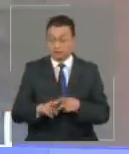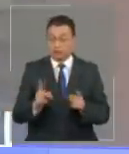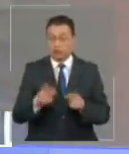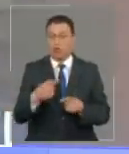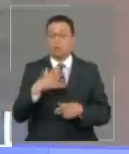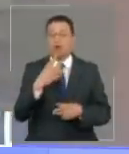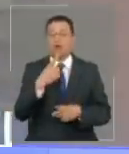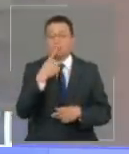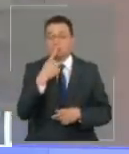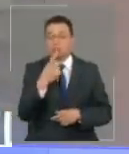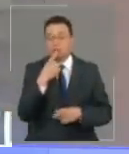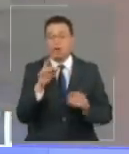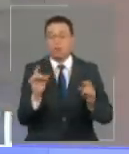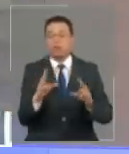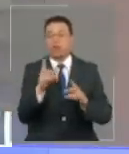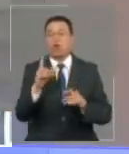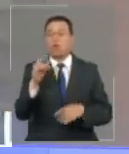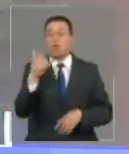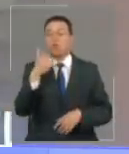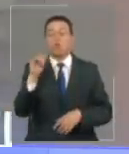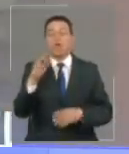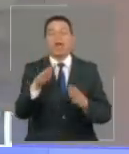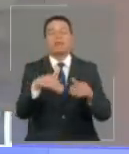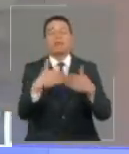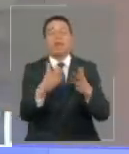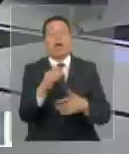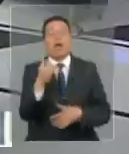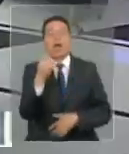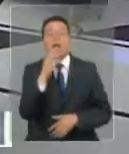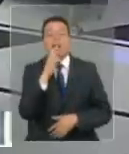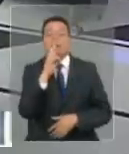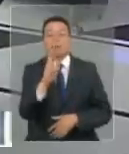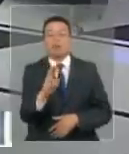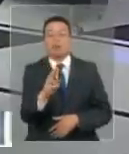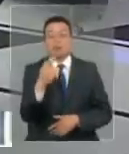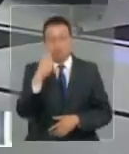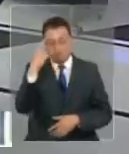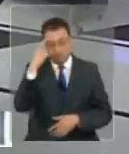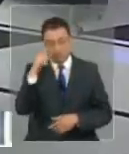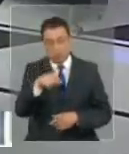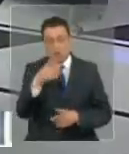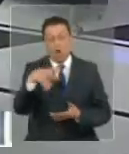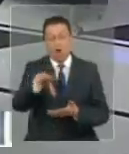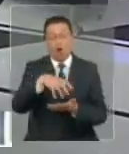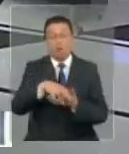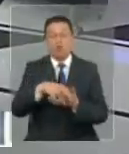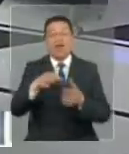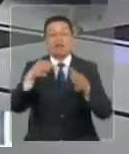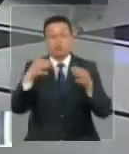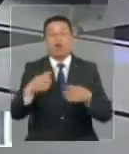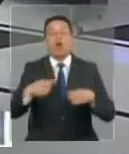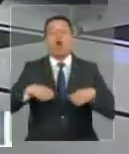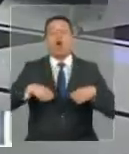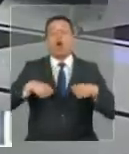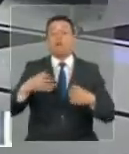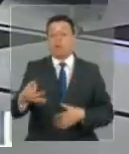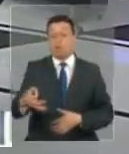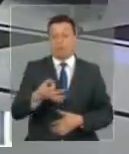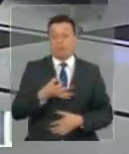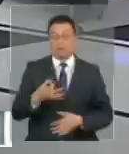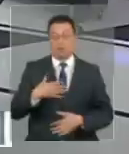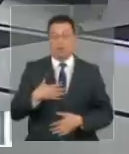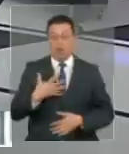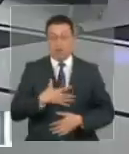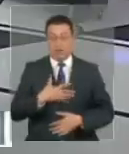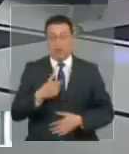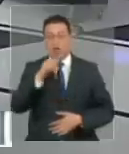ejemplo, nunca nadie le dio la respuesta, y esto es pensar en una comuna mucho más segura, cuando los jóvenes nos dijeron, oye, nosotros queremos